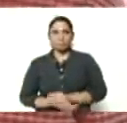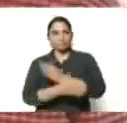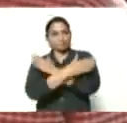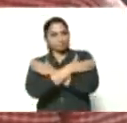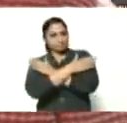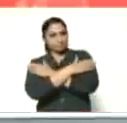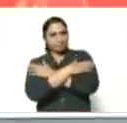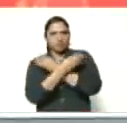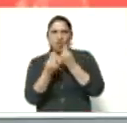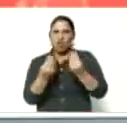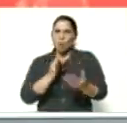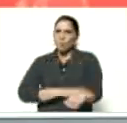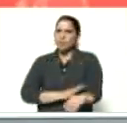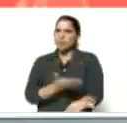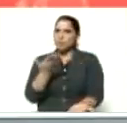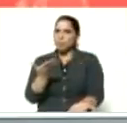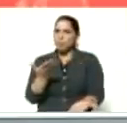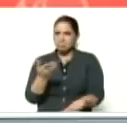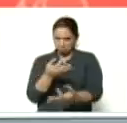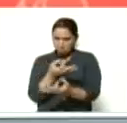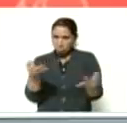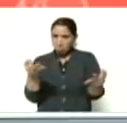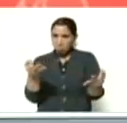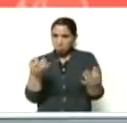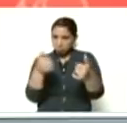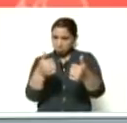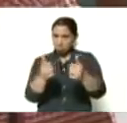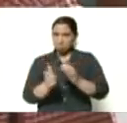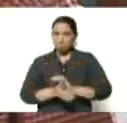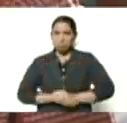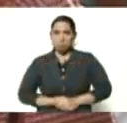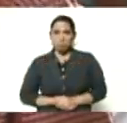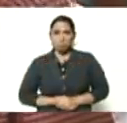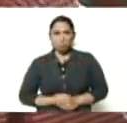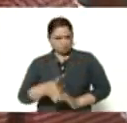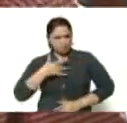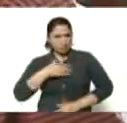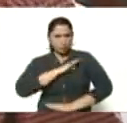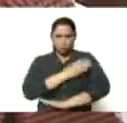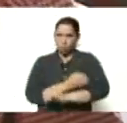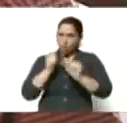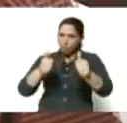¿Cómo está la tensión? Fina, ¿te sientes fuerte?